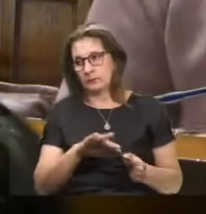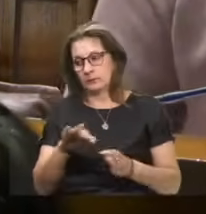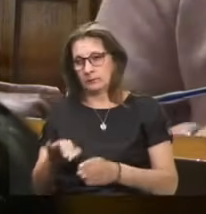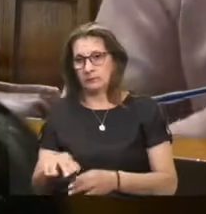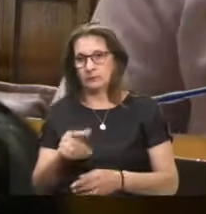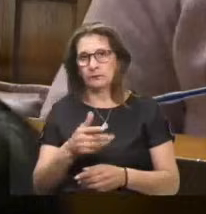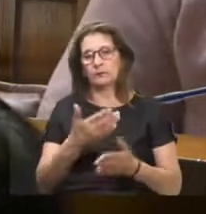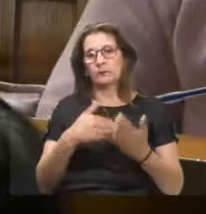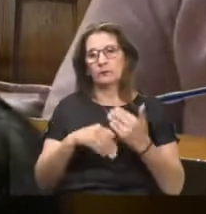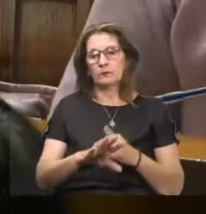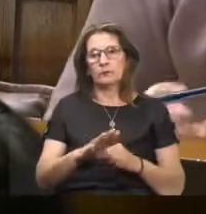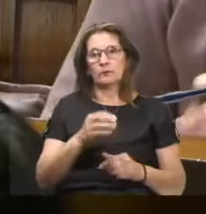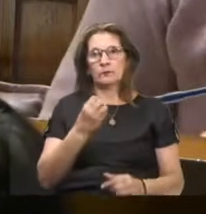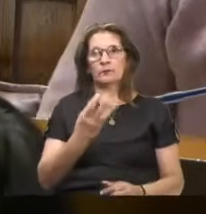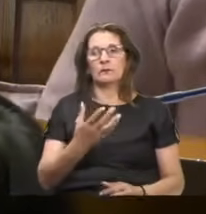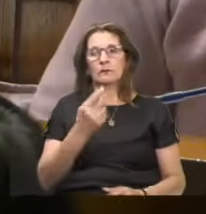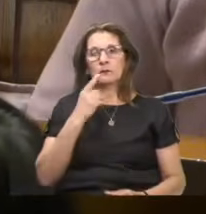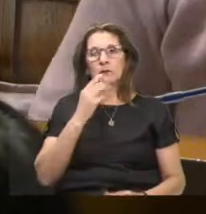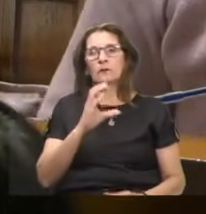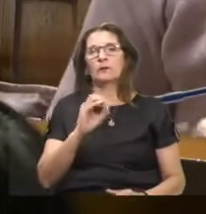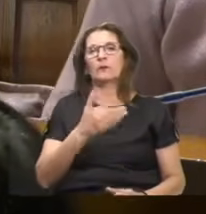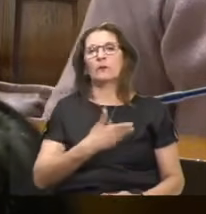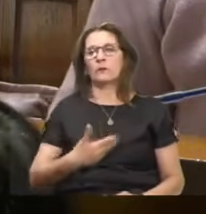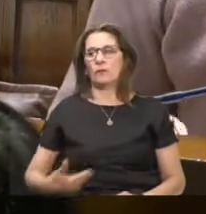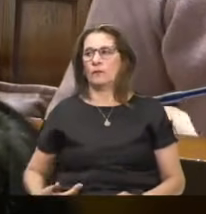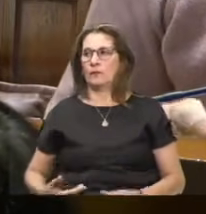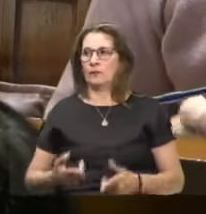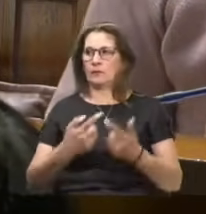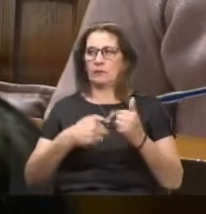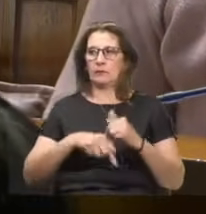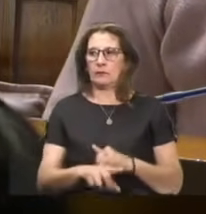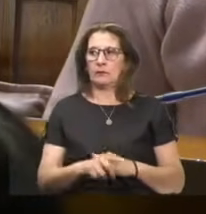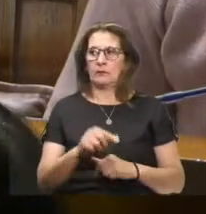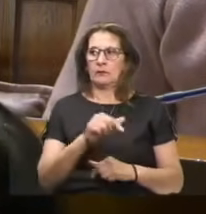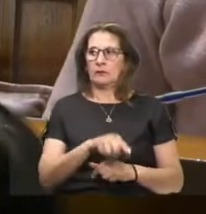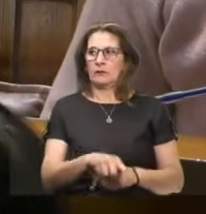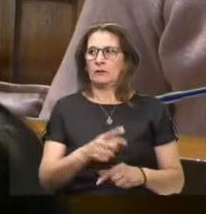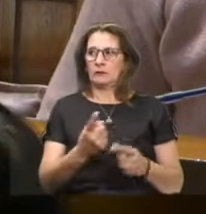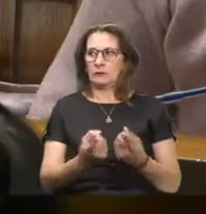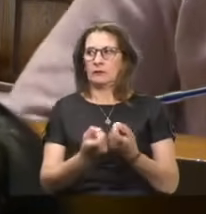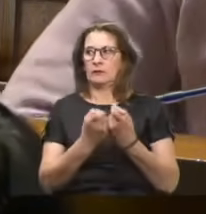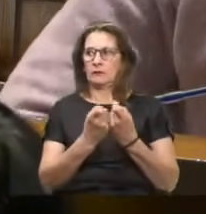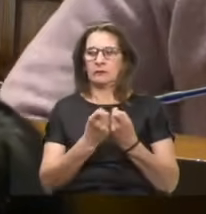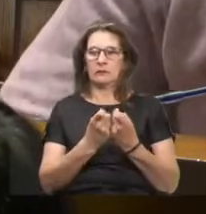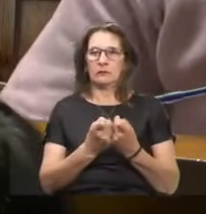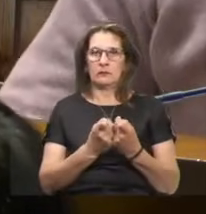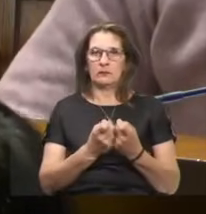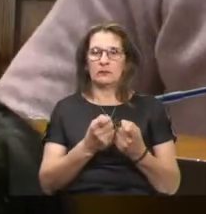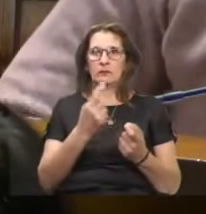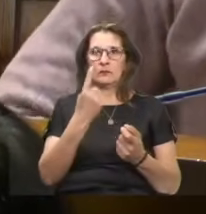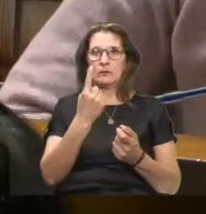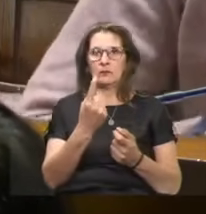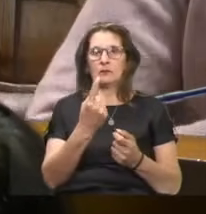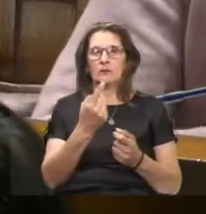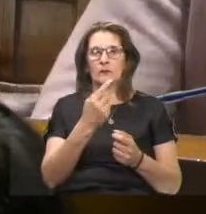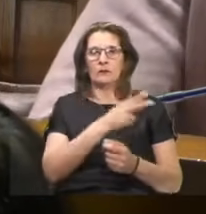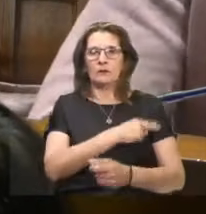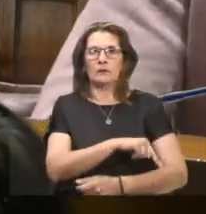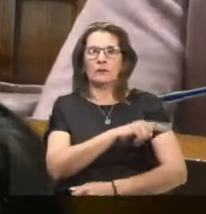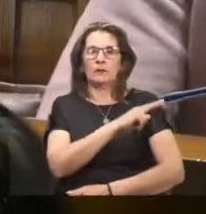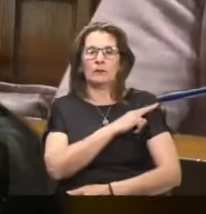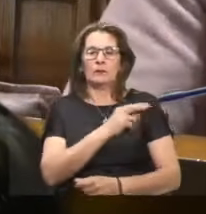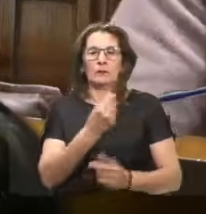que refieren al cogobierno, pero incluso para eso se requiere un cargo docente, es decir, un cargo